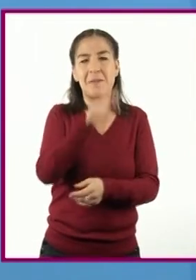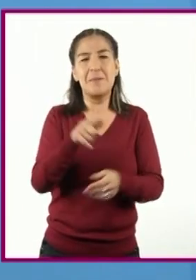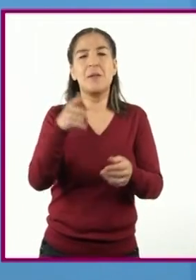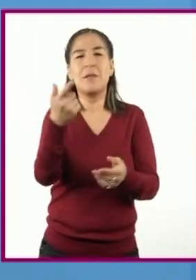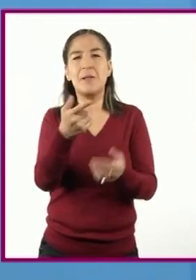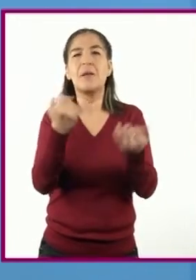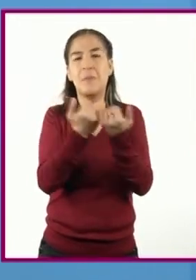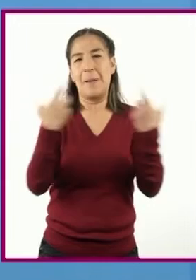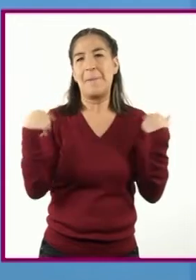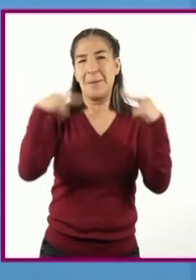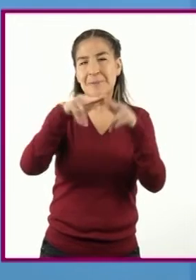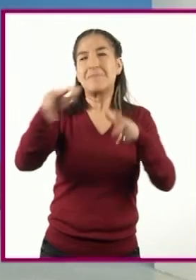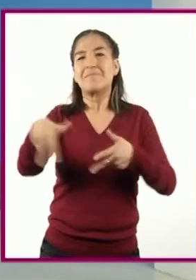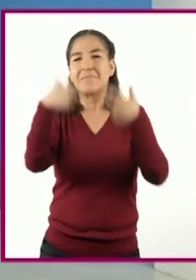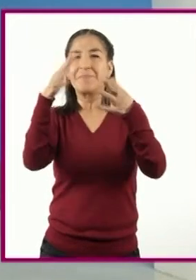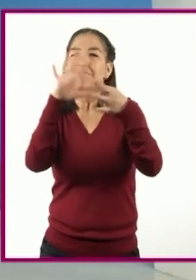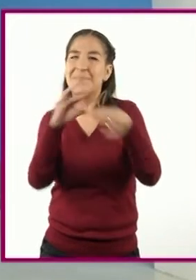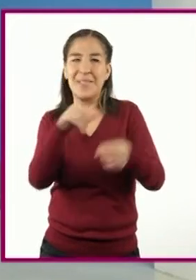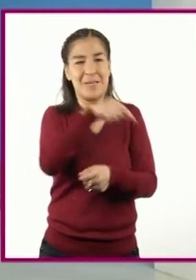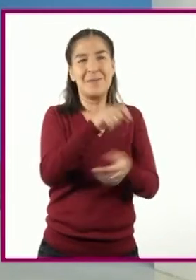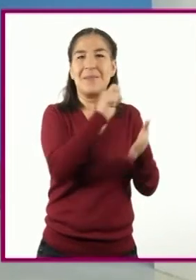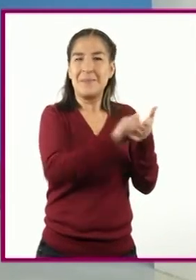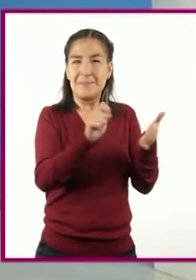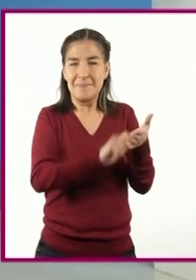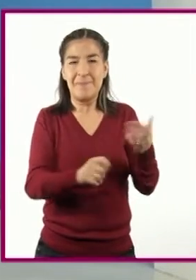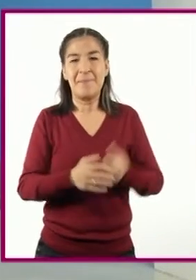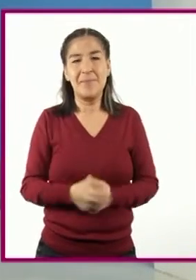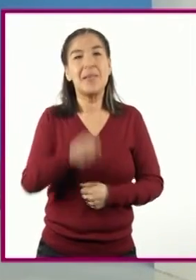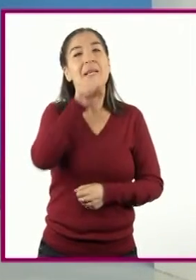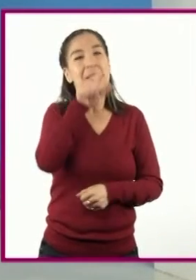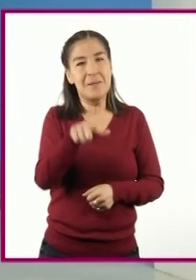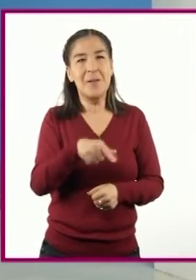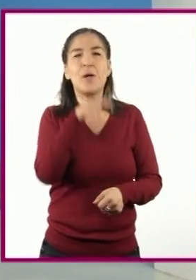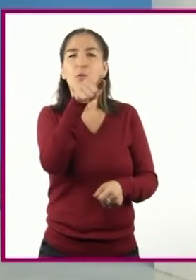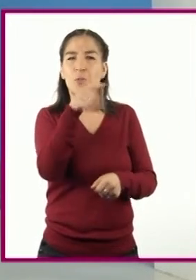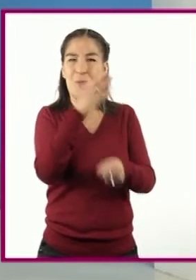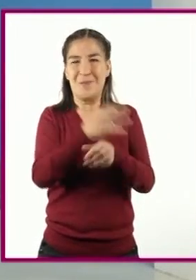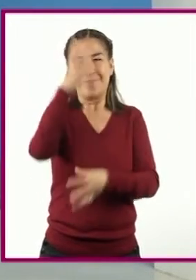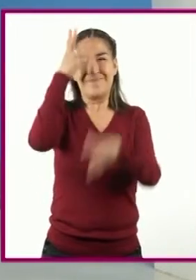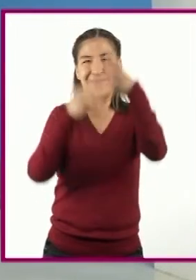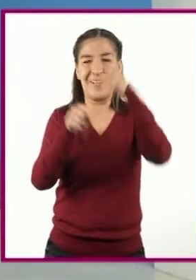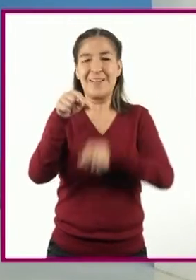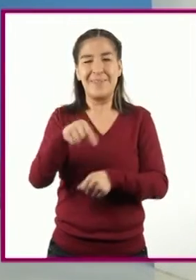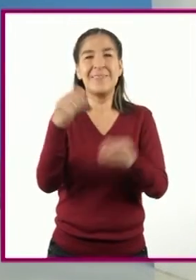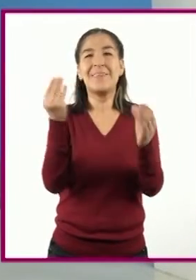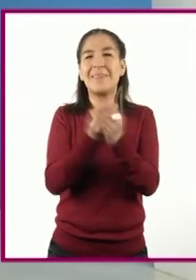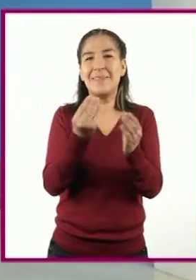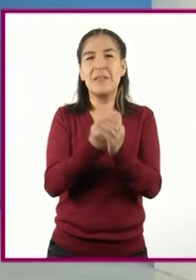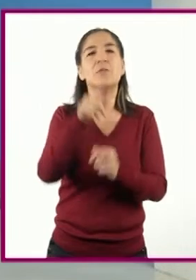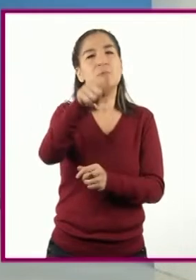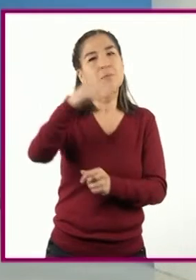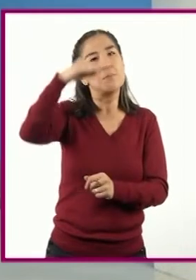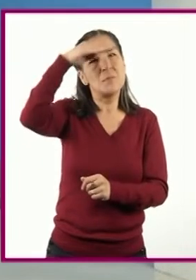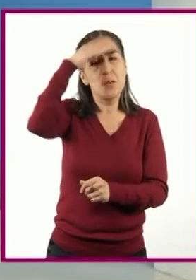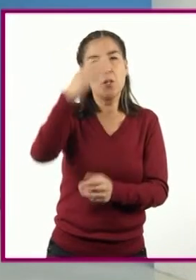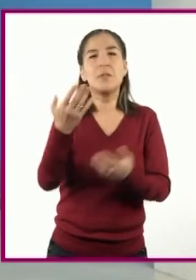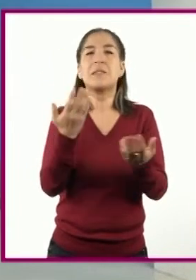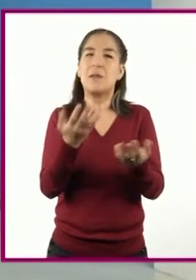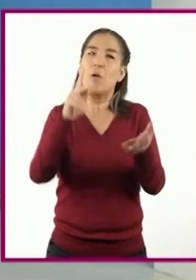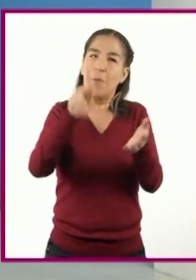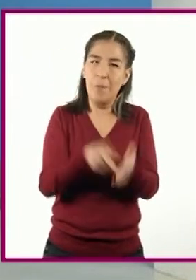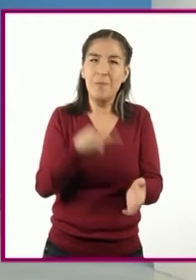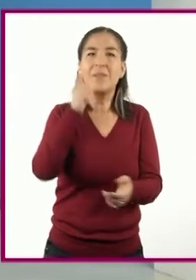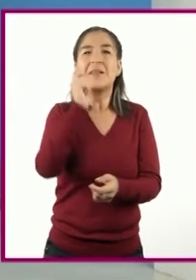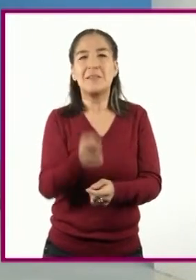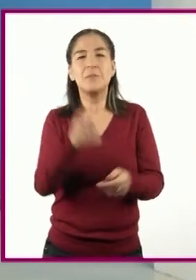compañeras y docentes. Además, con lo que aprendimos en esta sesión, reflexionen nuevamente